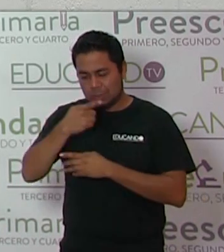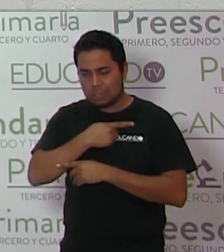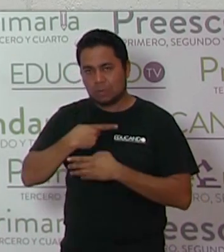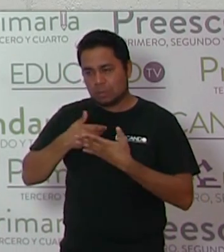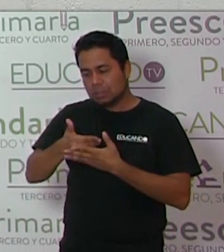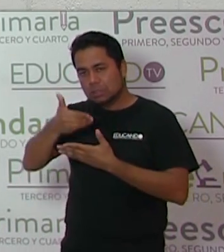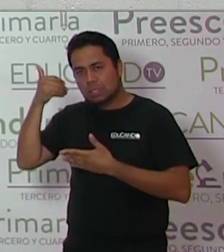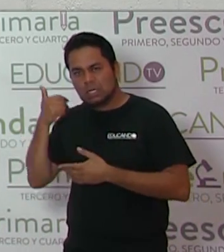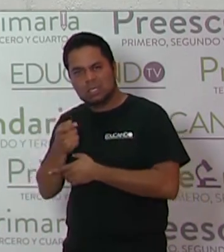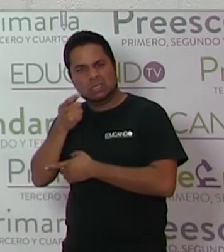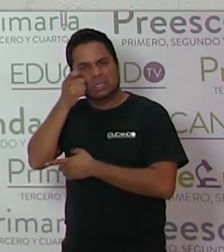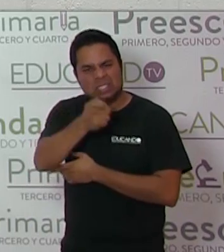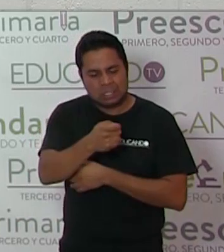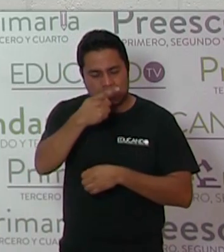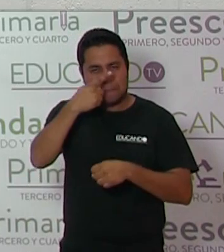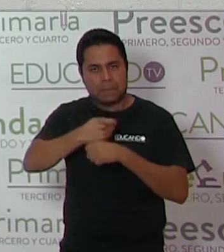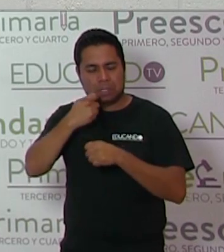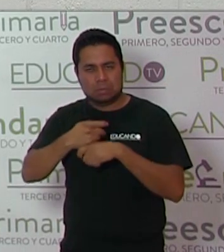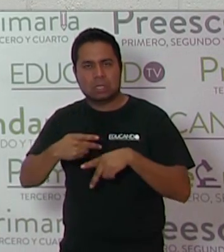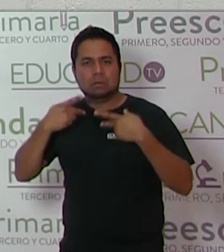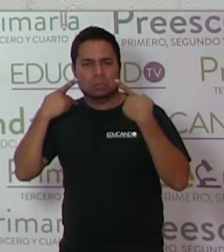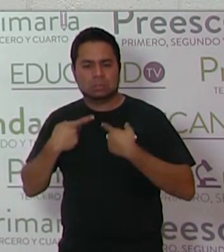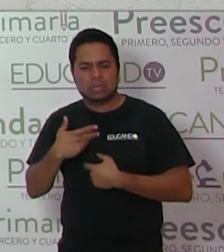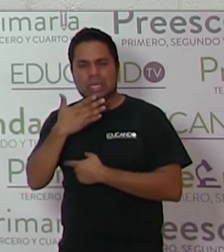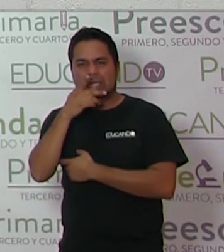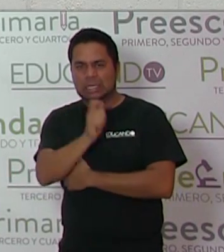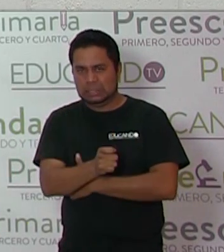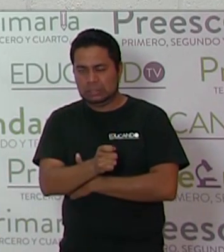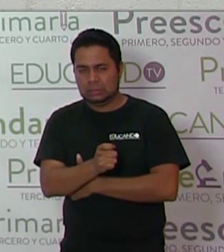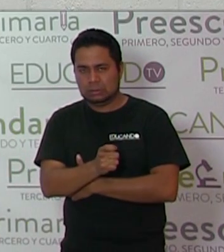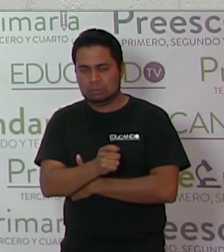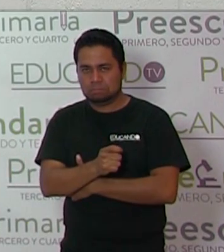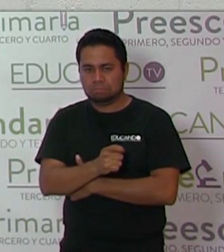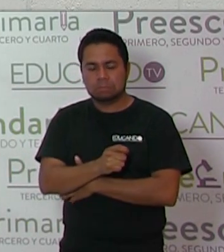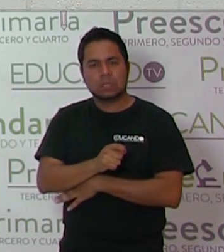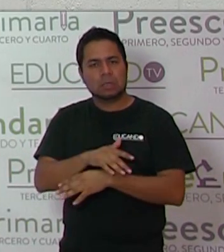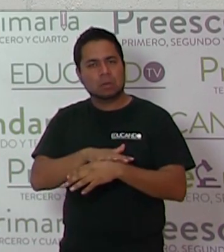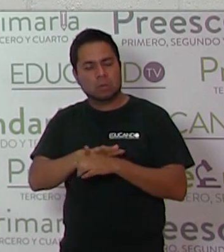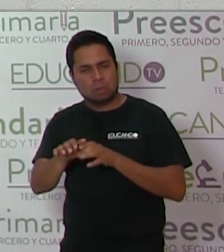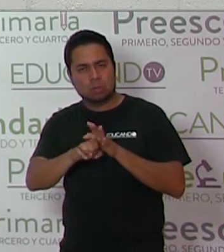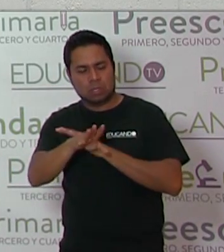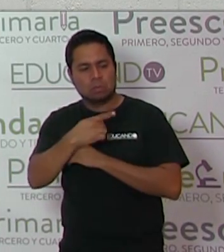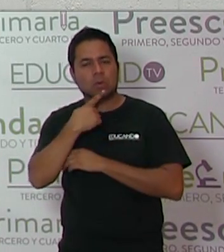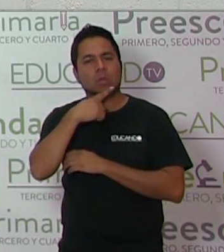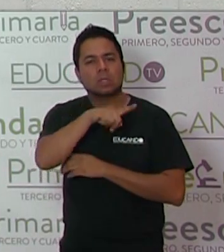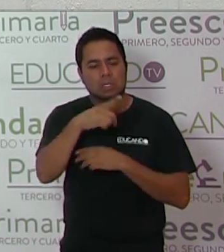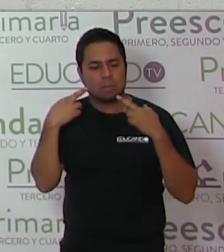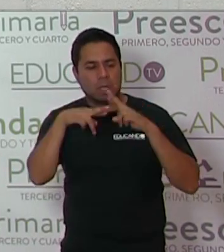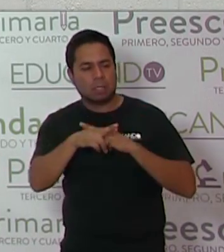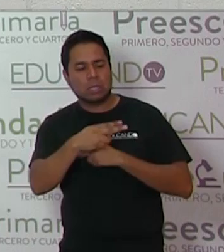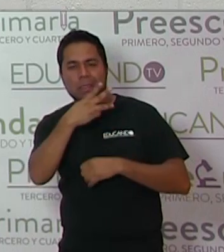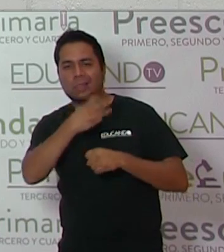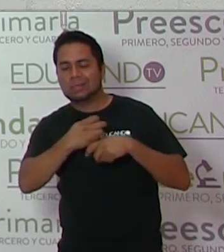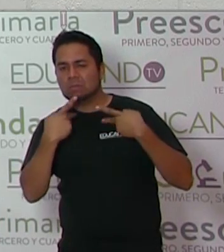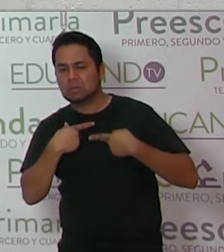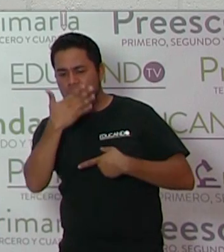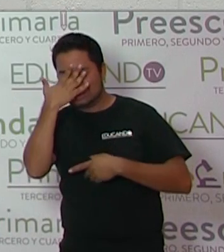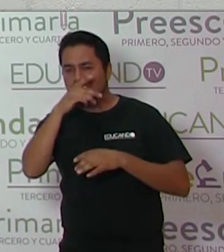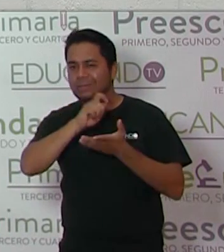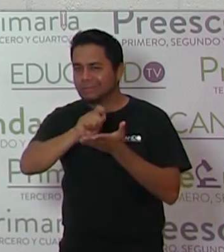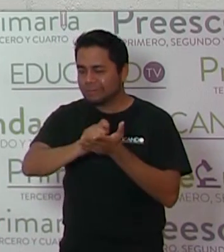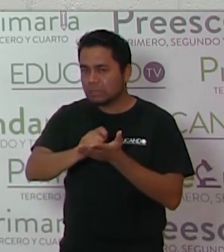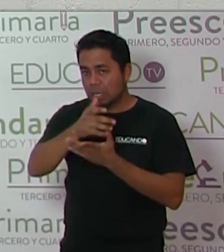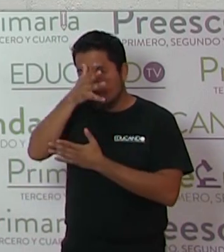Y ustedes ya deben de saber a qué se refiere cuando dice que es en primera persona. y a qué se refiere cuando dice que es en tercera